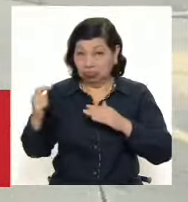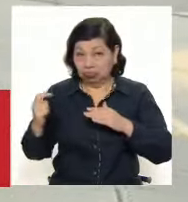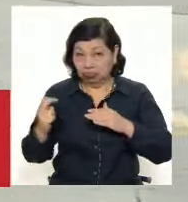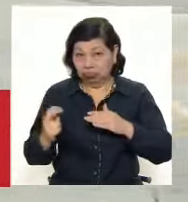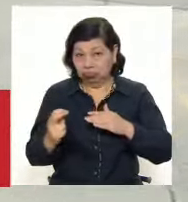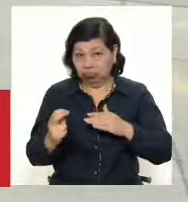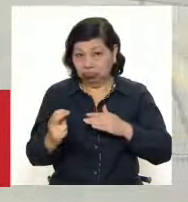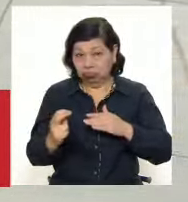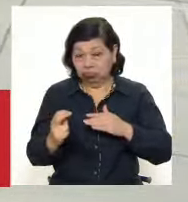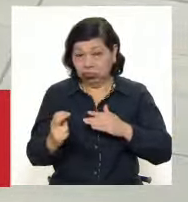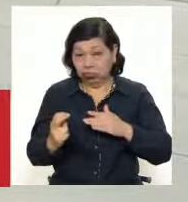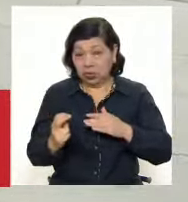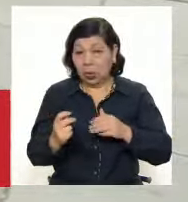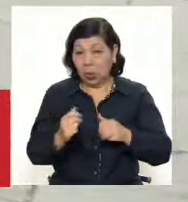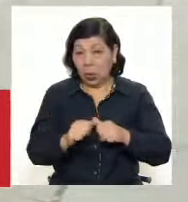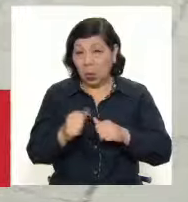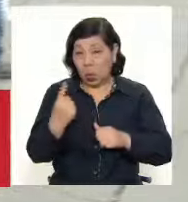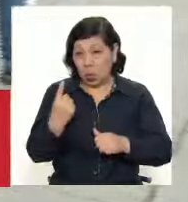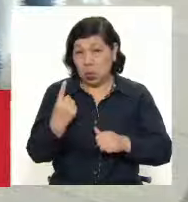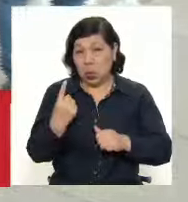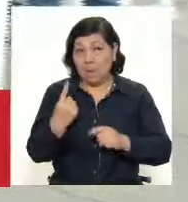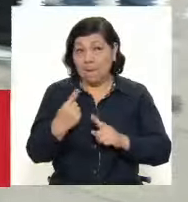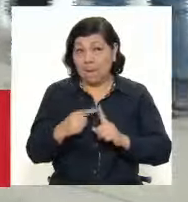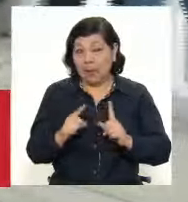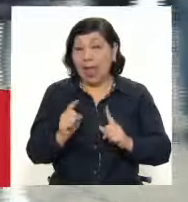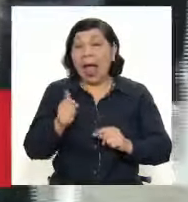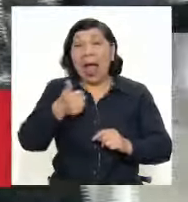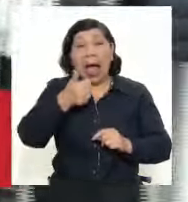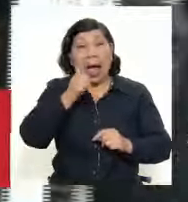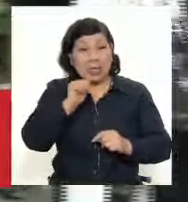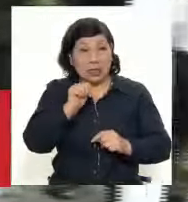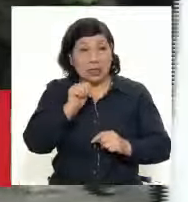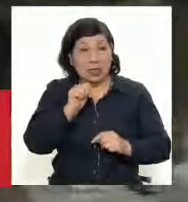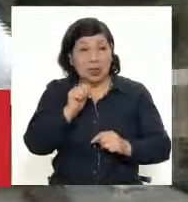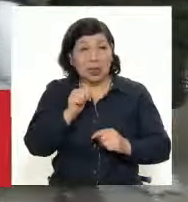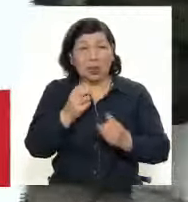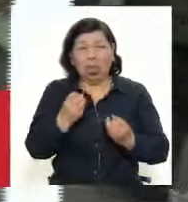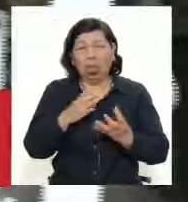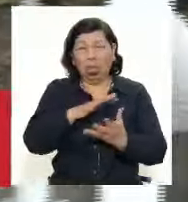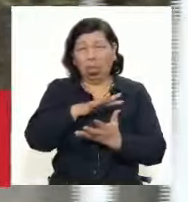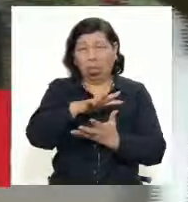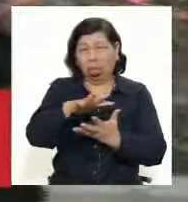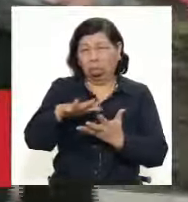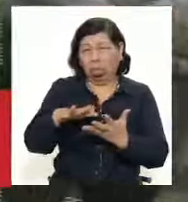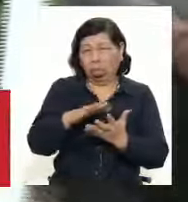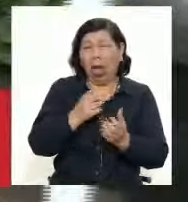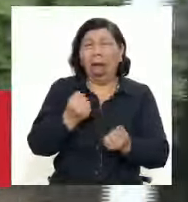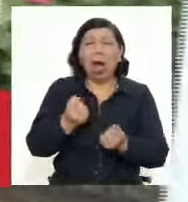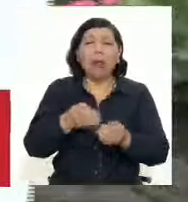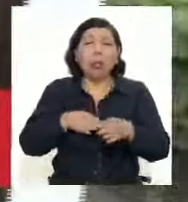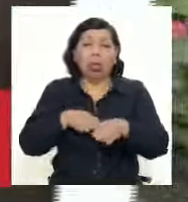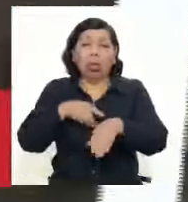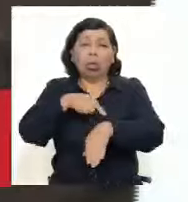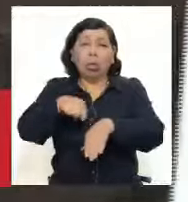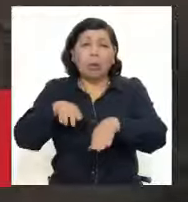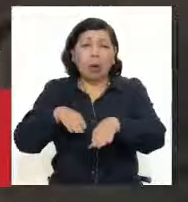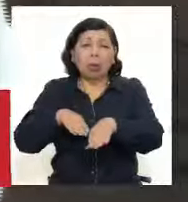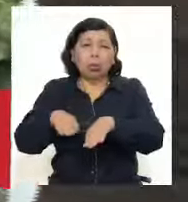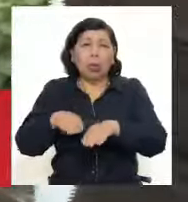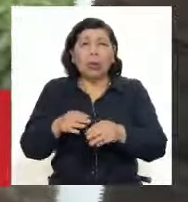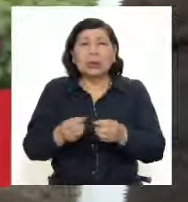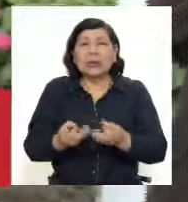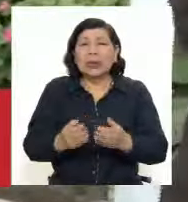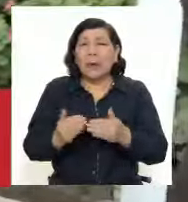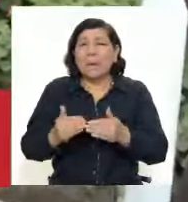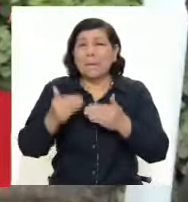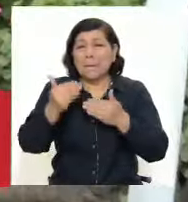metro de la línea 1 de Lima. Ayer se generó mucho tumulto, incluso tráfico a la hora de regresar, porque se tuvo